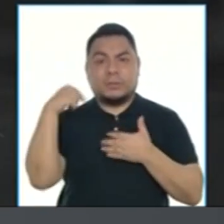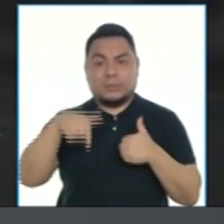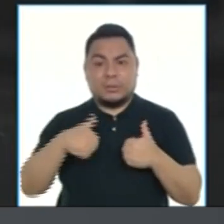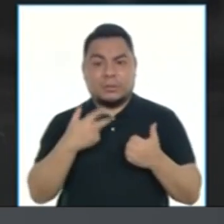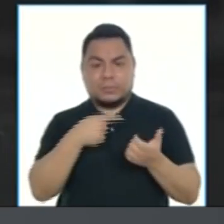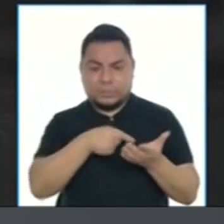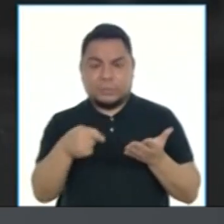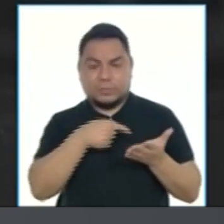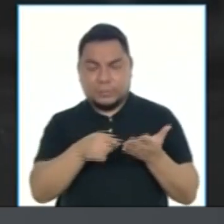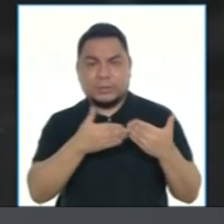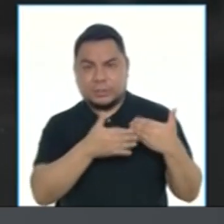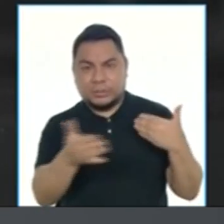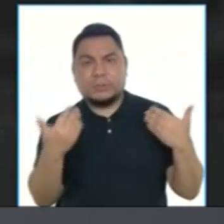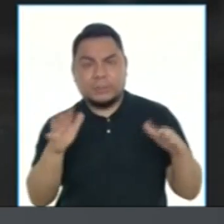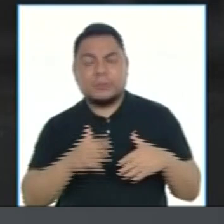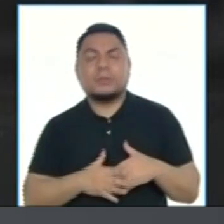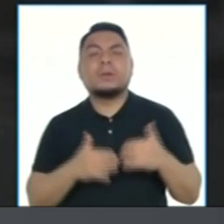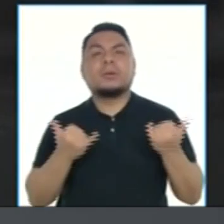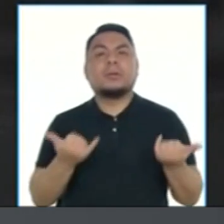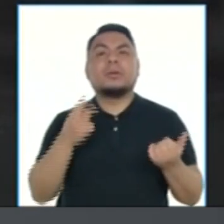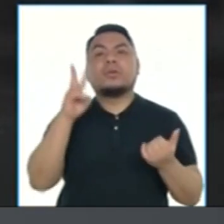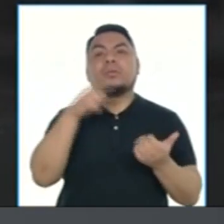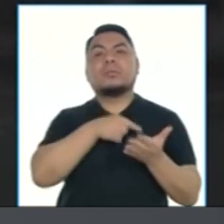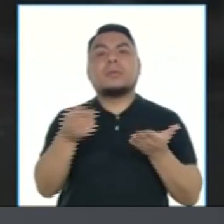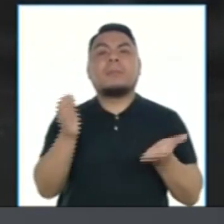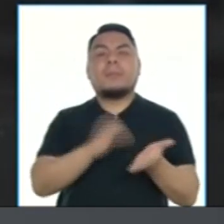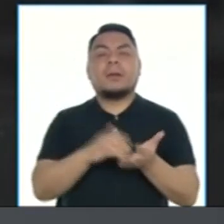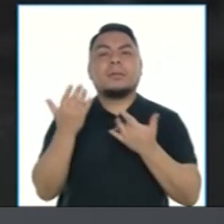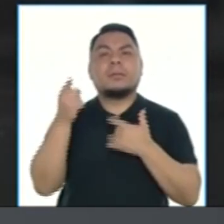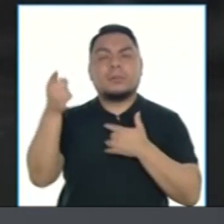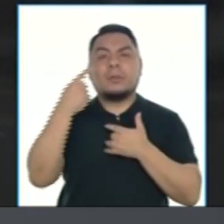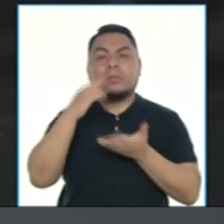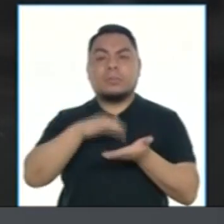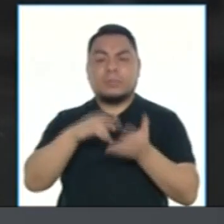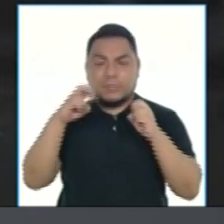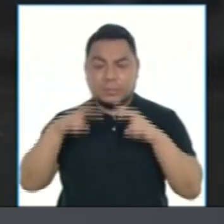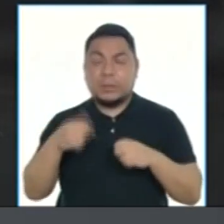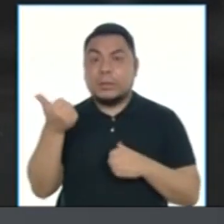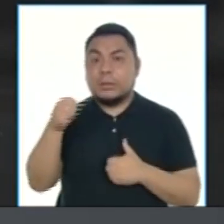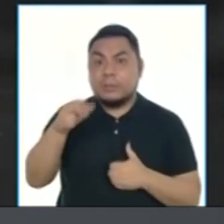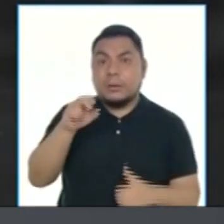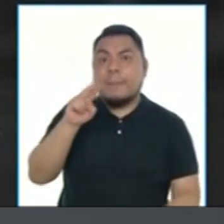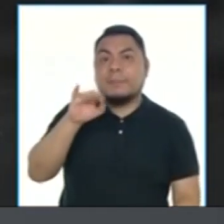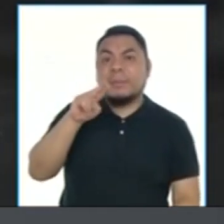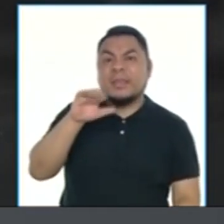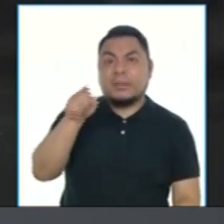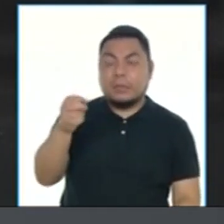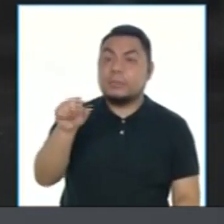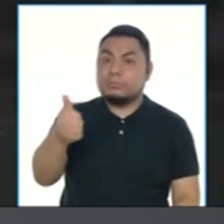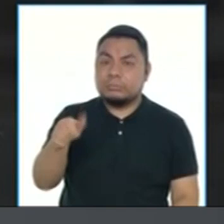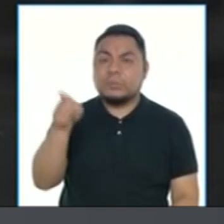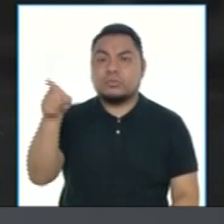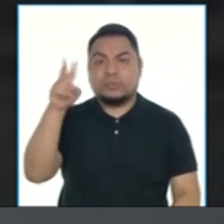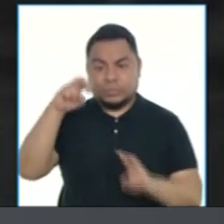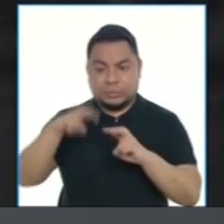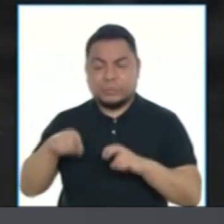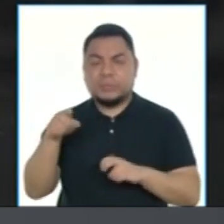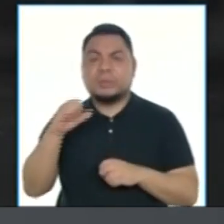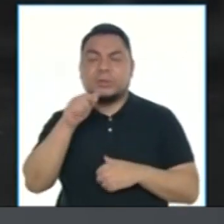momento 2 semanas ya han transcurrido y nos quedan 2 semanas más para reevaluar la situación, porque esos estudios